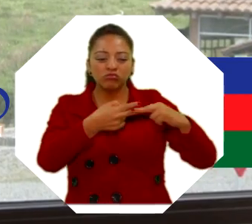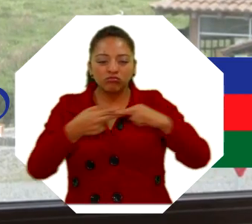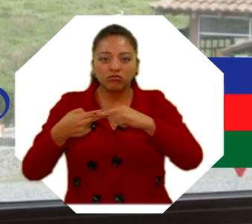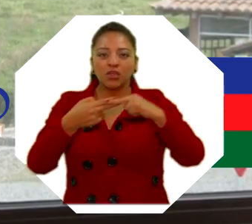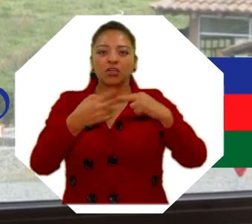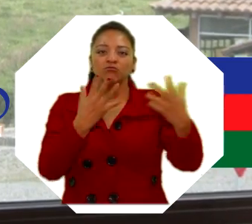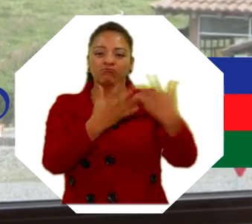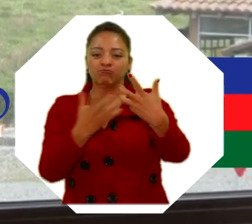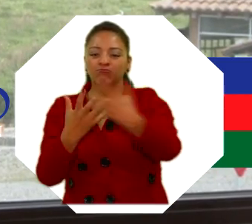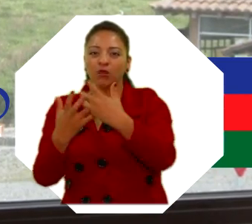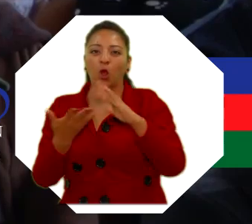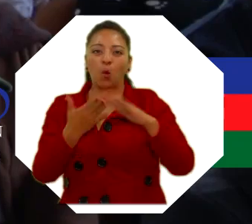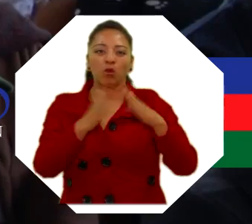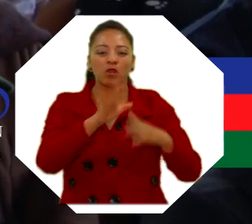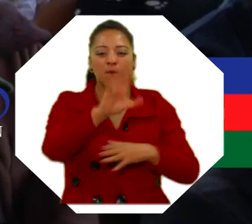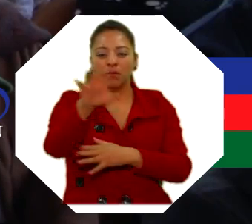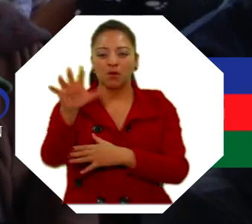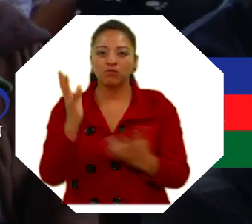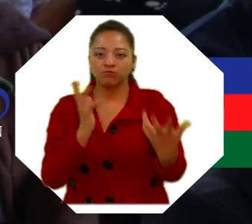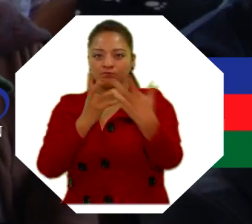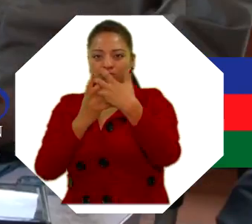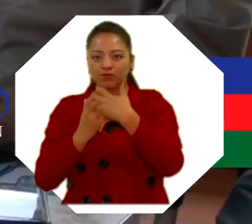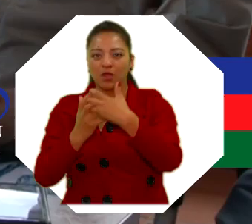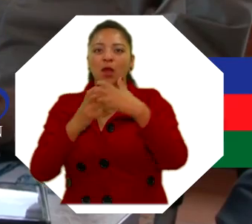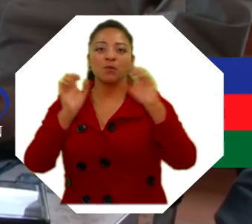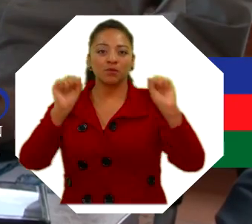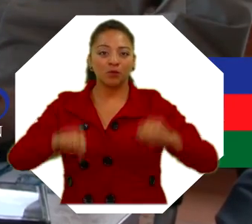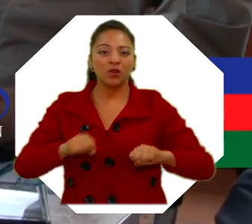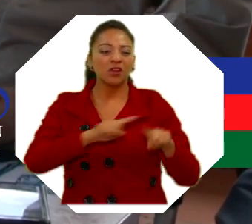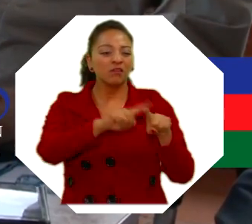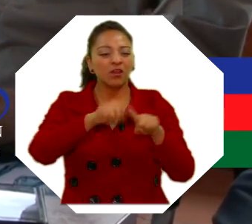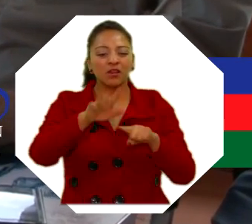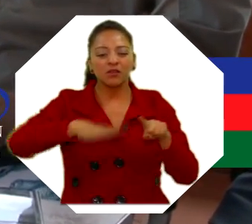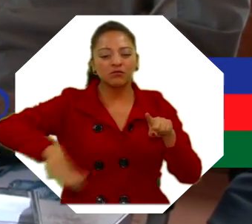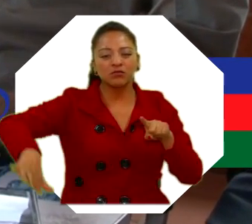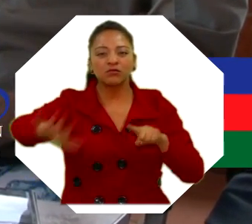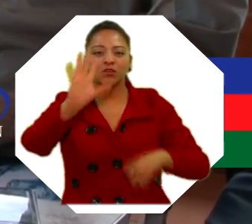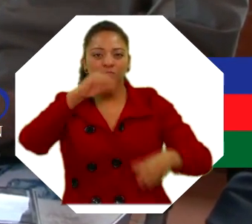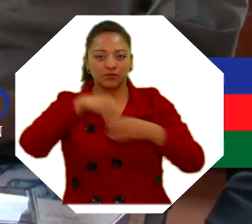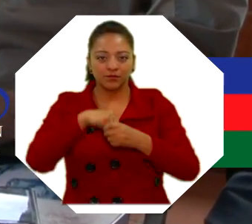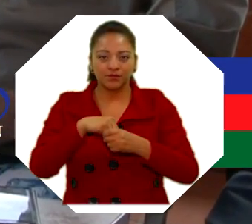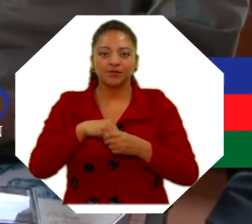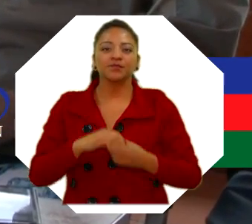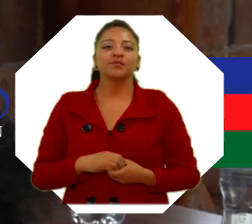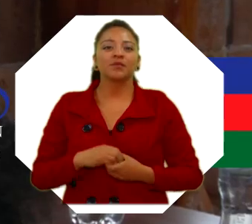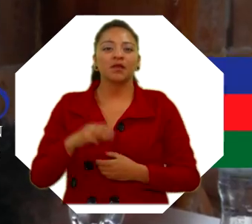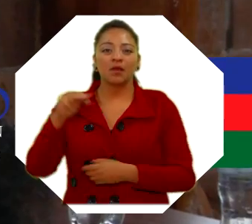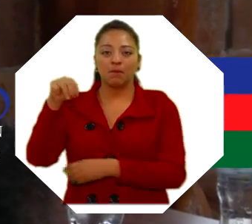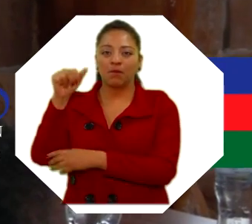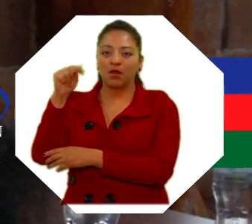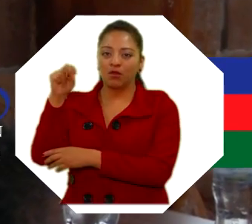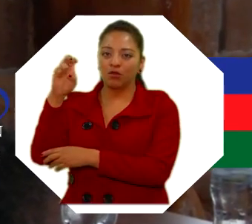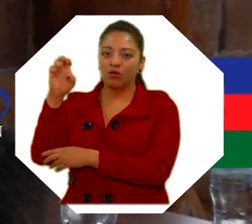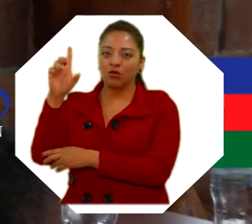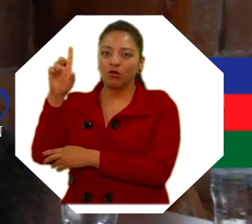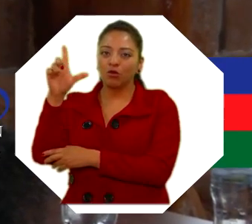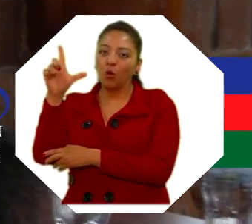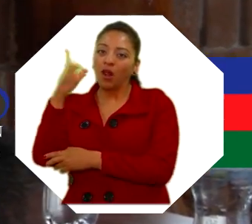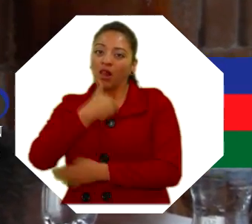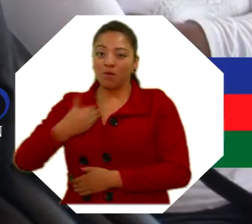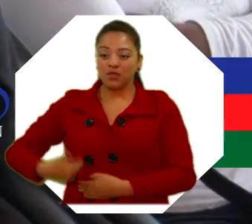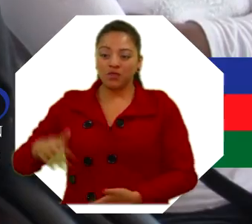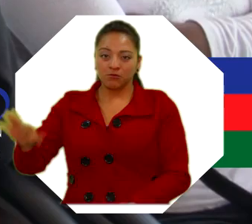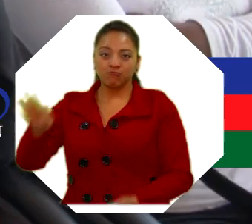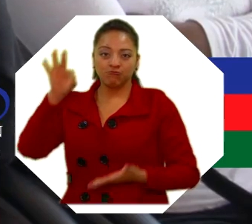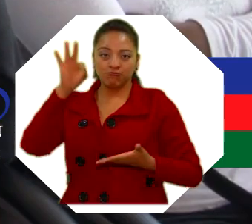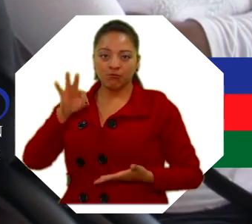aguas residuales de las tres comunidades ubicadas en la zona limítrofe de las jurisdicciones mencionadas. Manuel Catucuago, presidente del